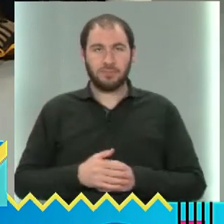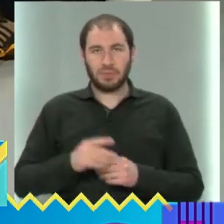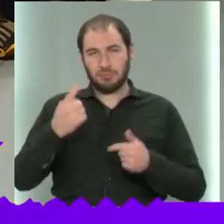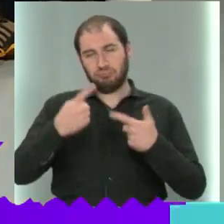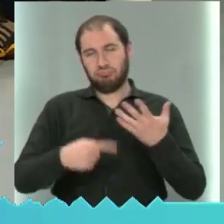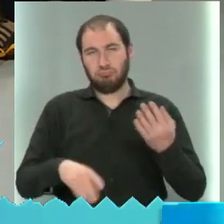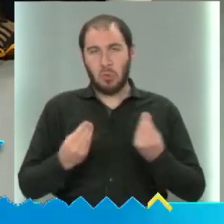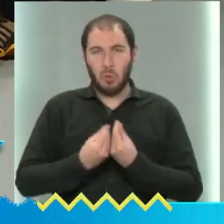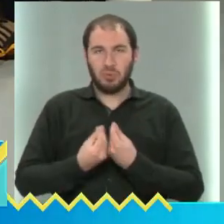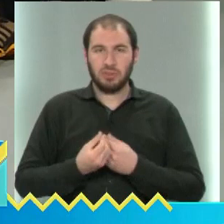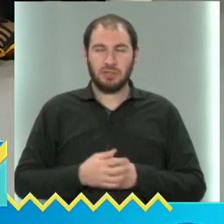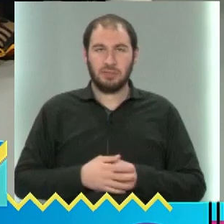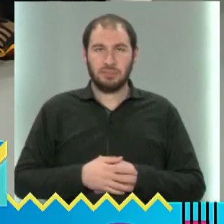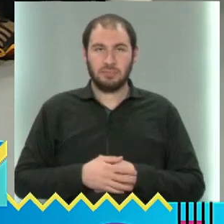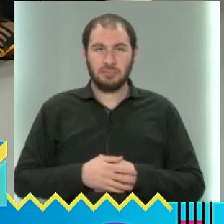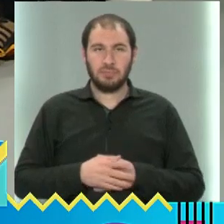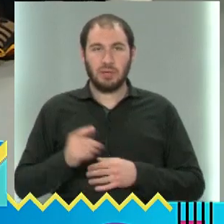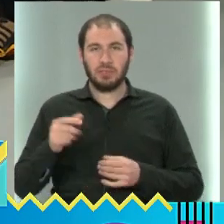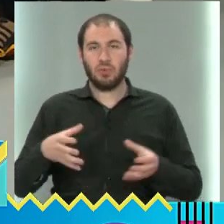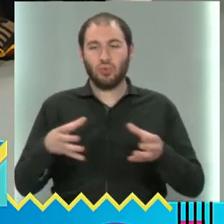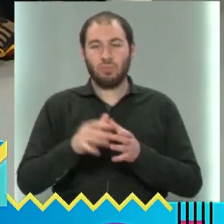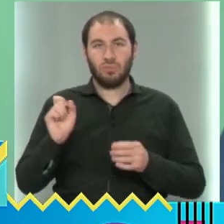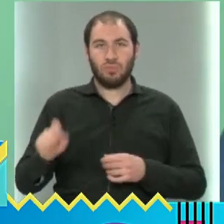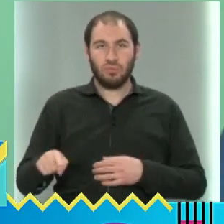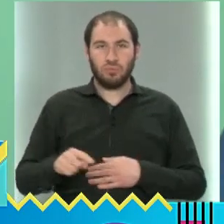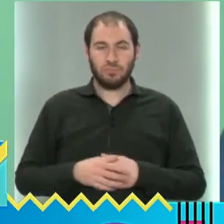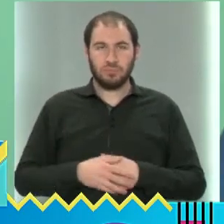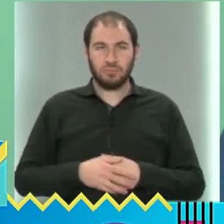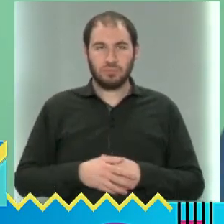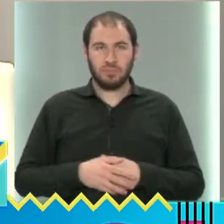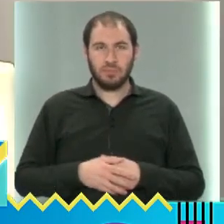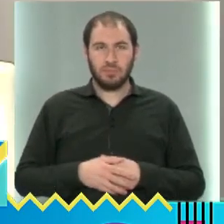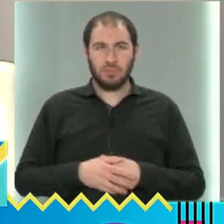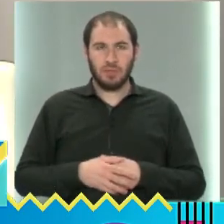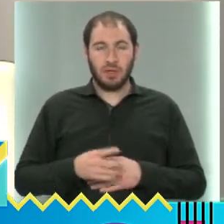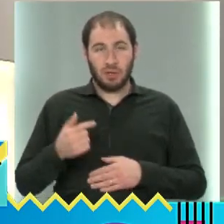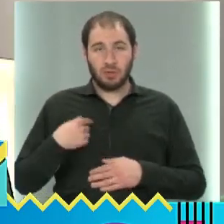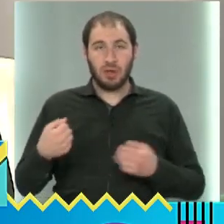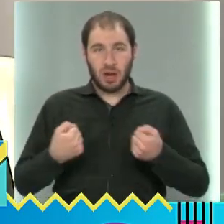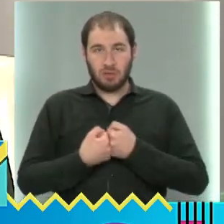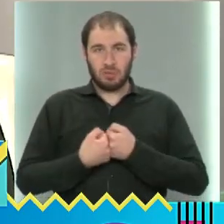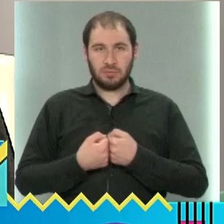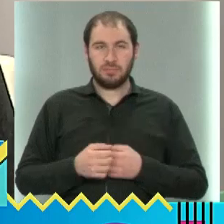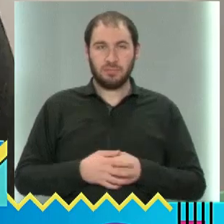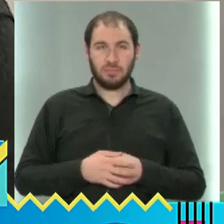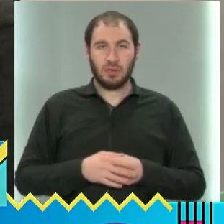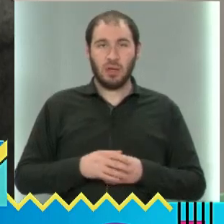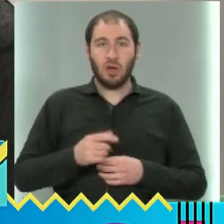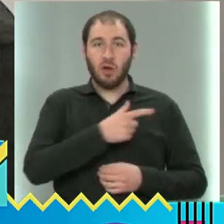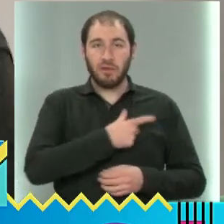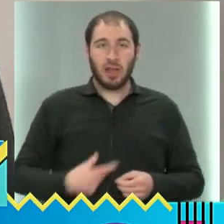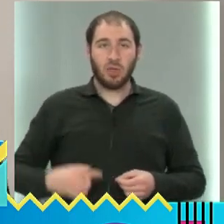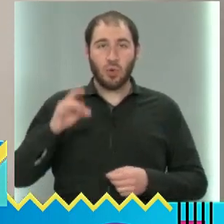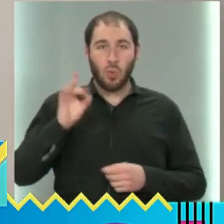muchas cosas que hacen al sector. Yo comparto es que es el único gobernador